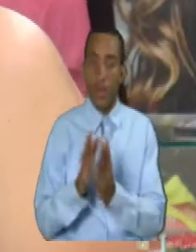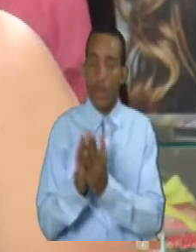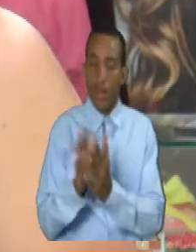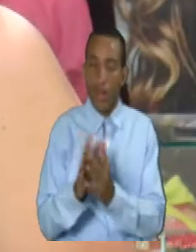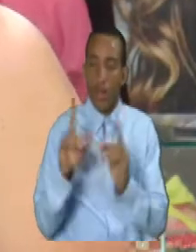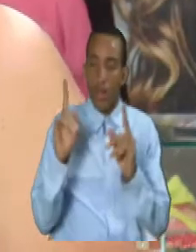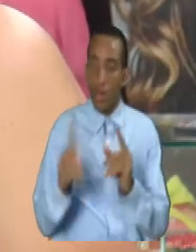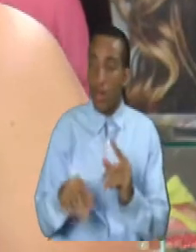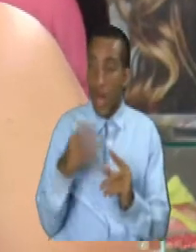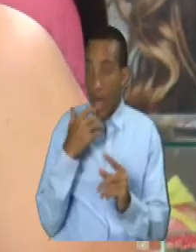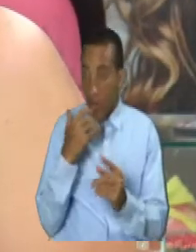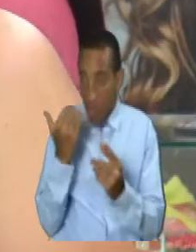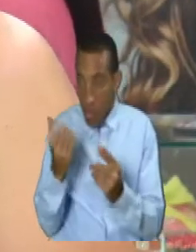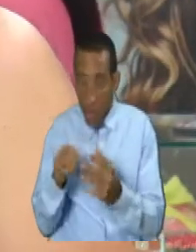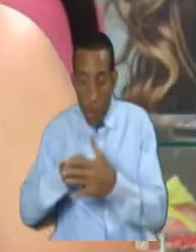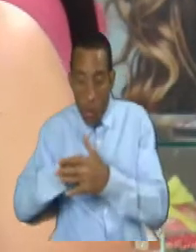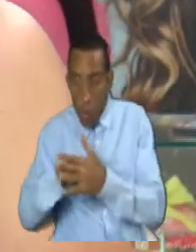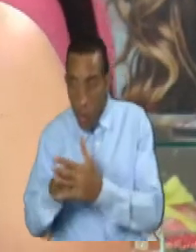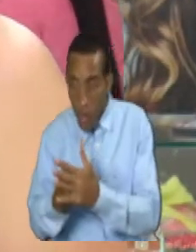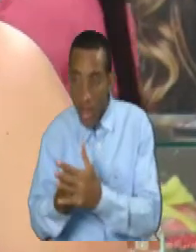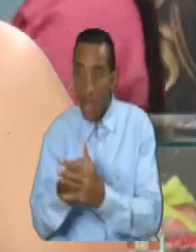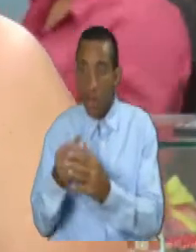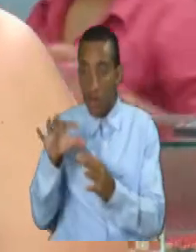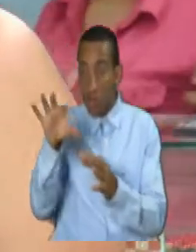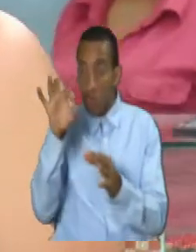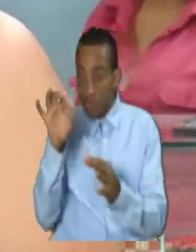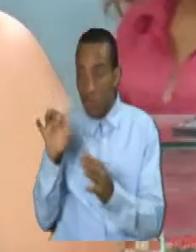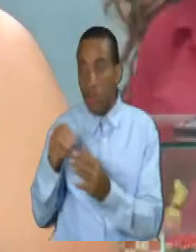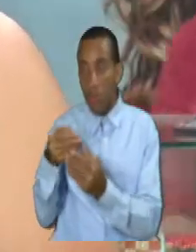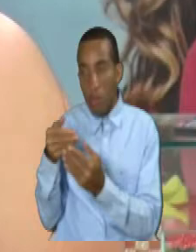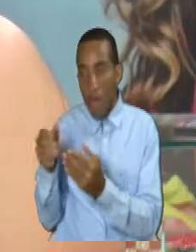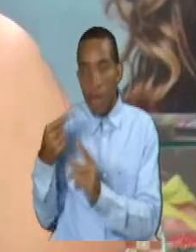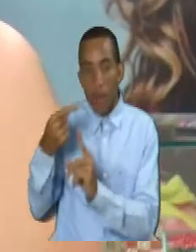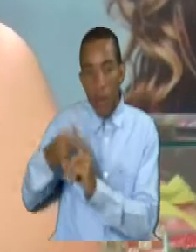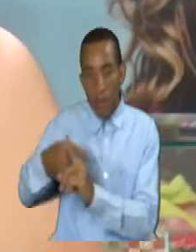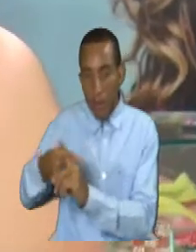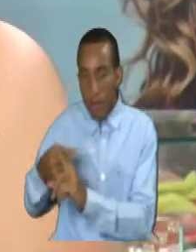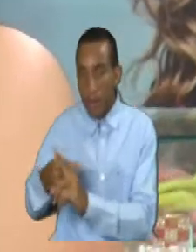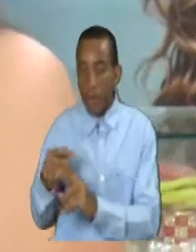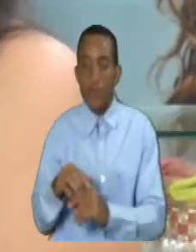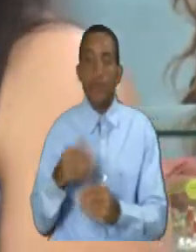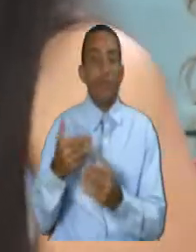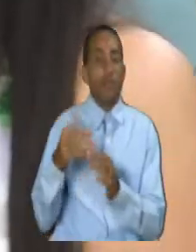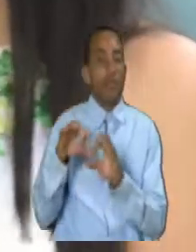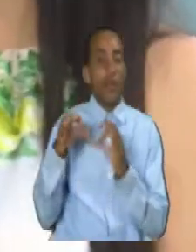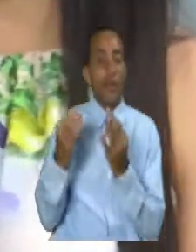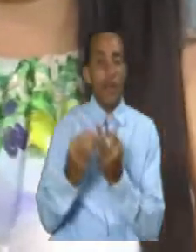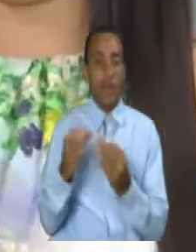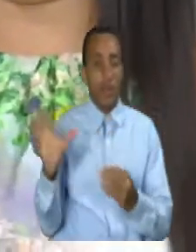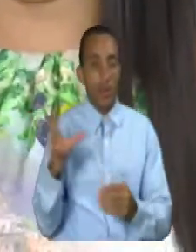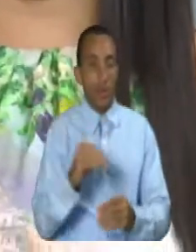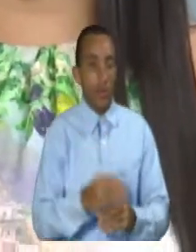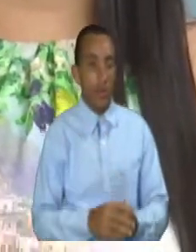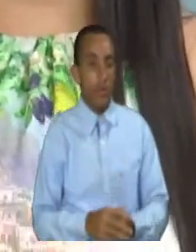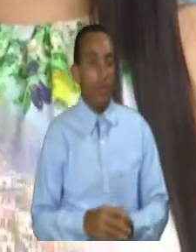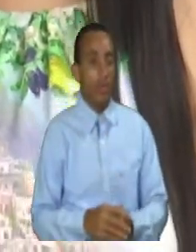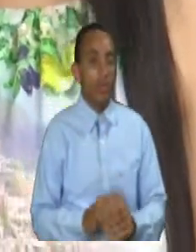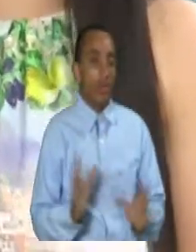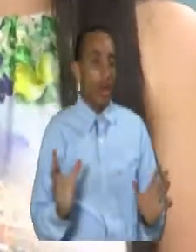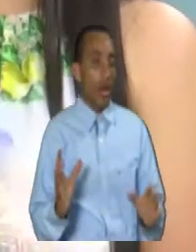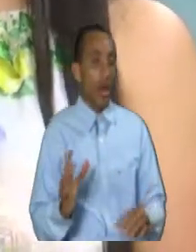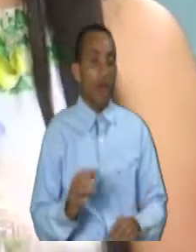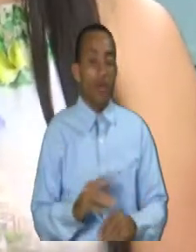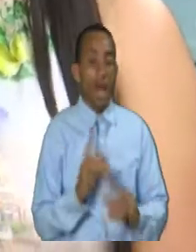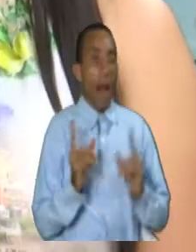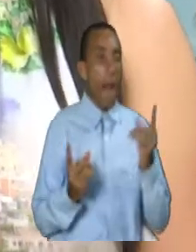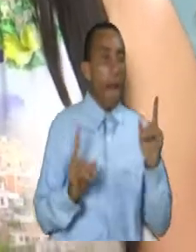de apartado donde pueden apartar su mercancía y seguir comprando y para toda la familia. Bueno, entonces ya saben, no tiene excusa